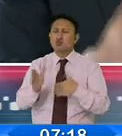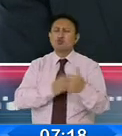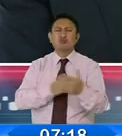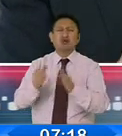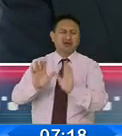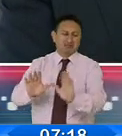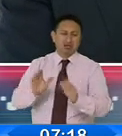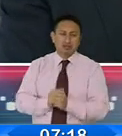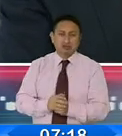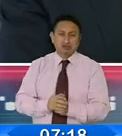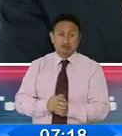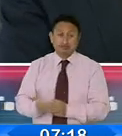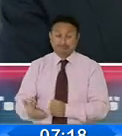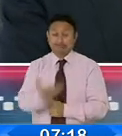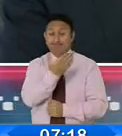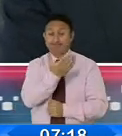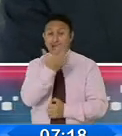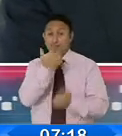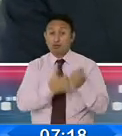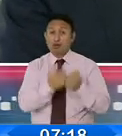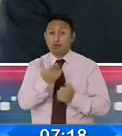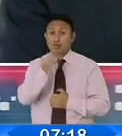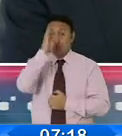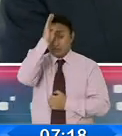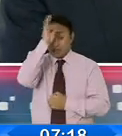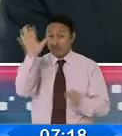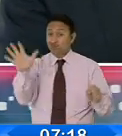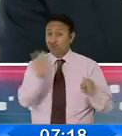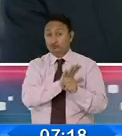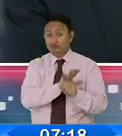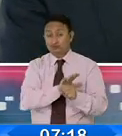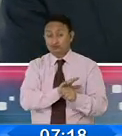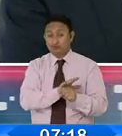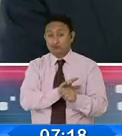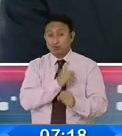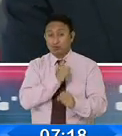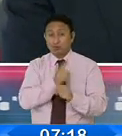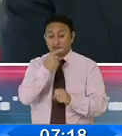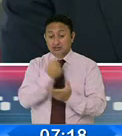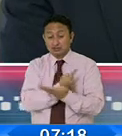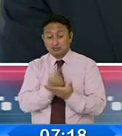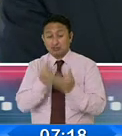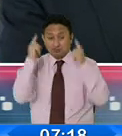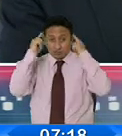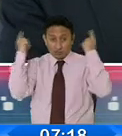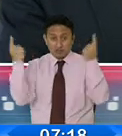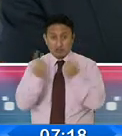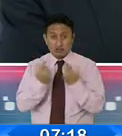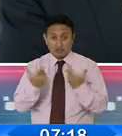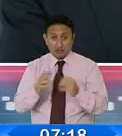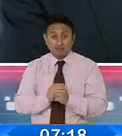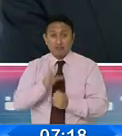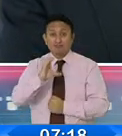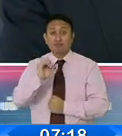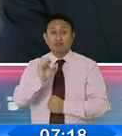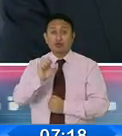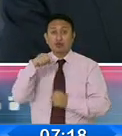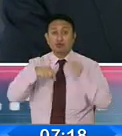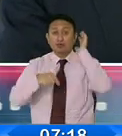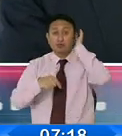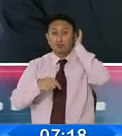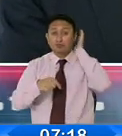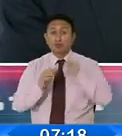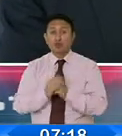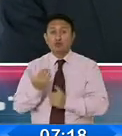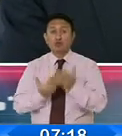este es el resultado. Por esto mismo, frente a esta Semana Santa y los feriados, el COE Metropolitano pone nuevas